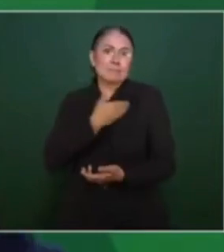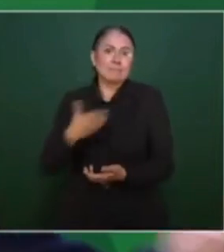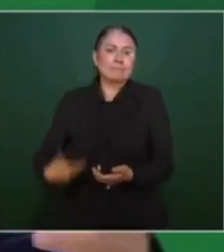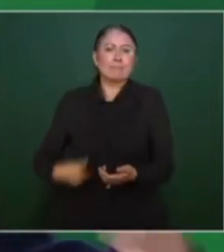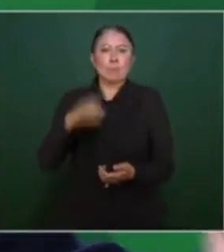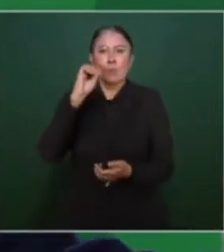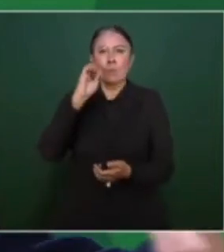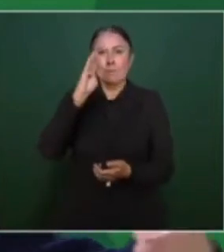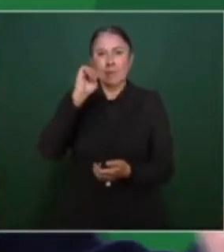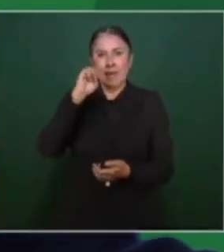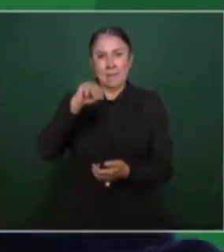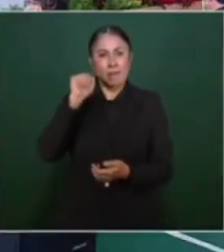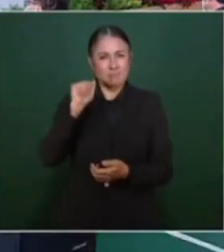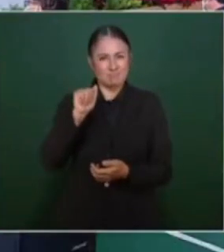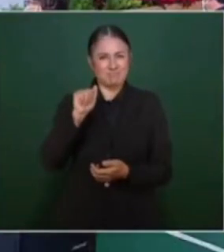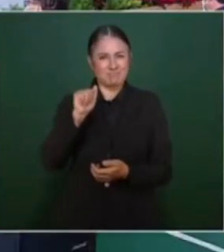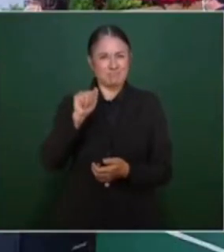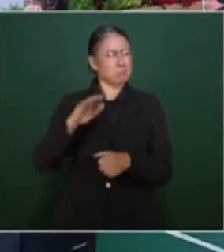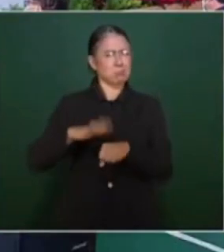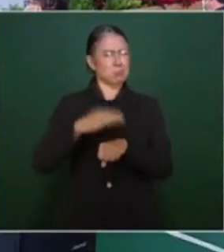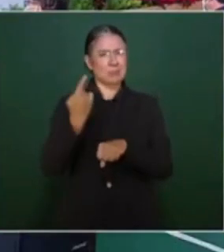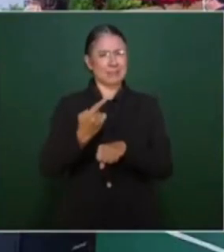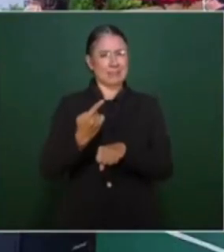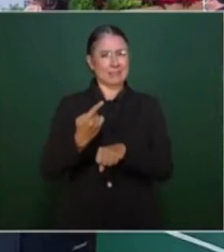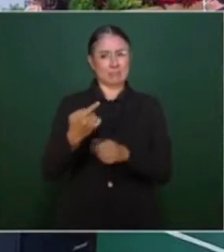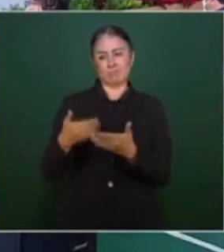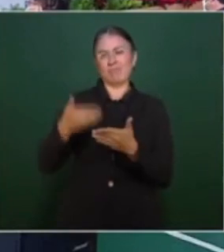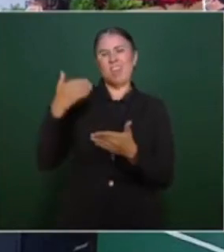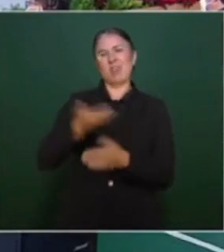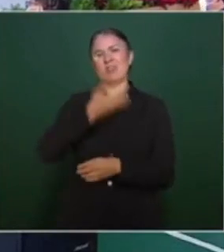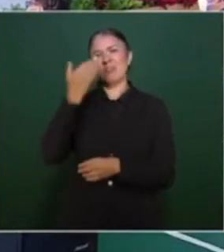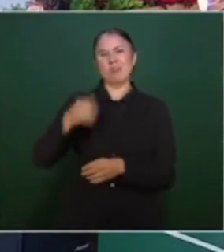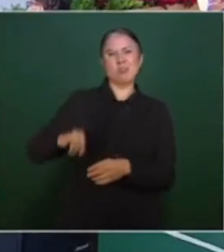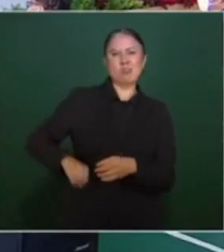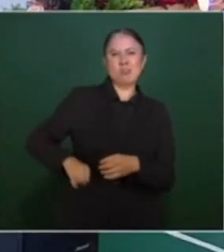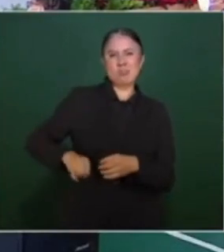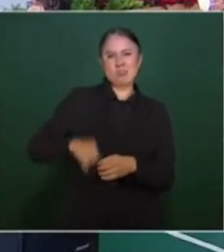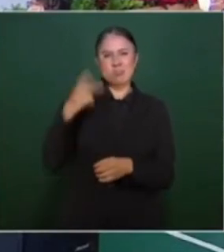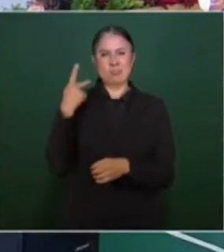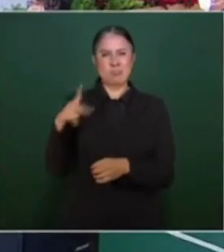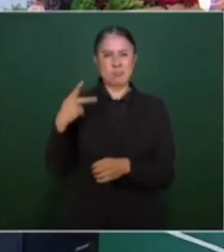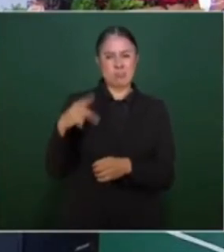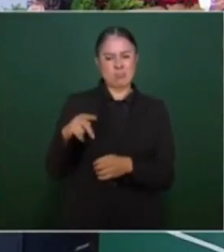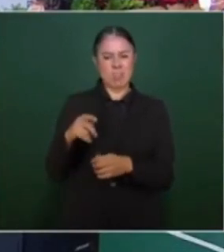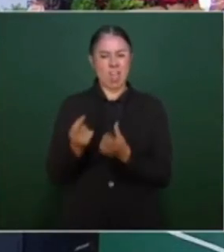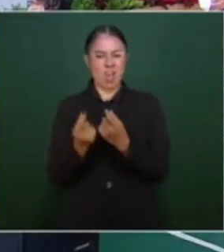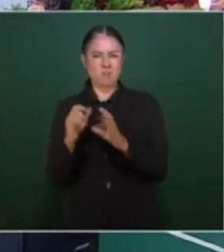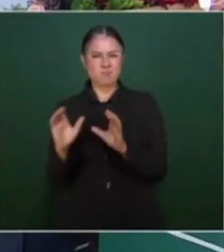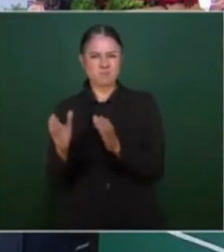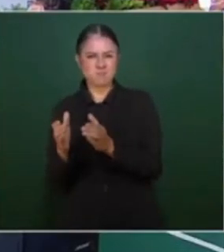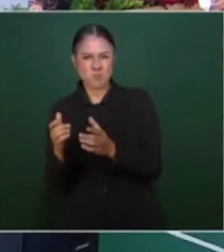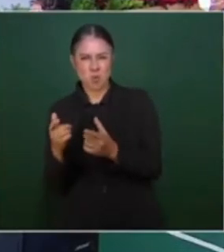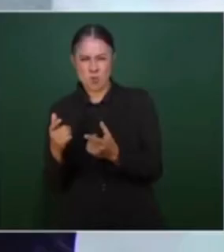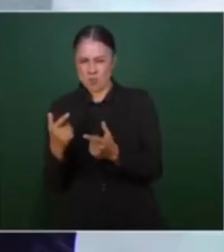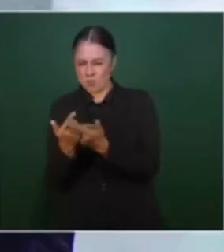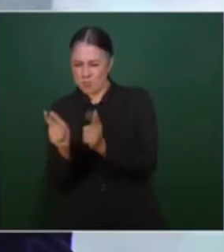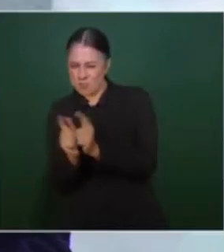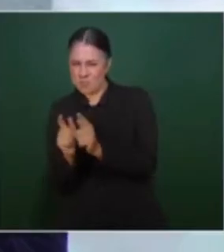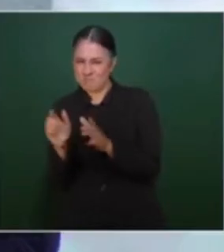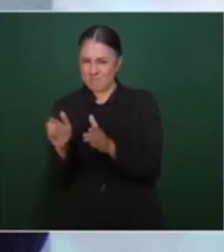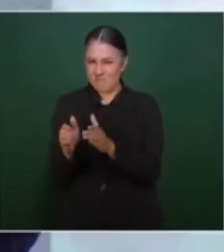Los intereses creados. Aquí, por ejemplo, estos grupos que hacían su